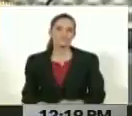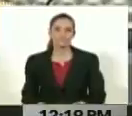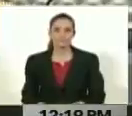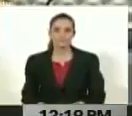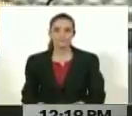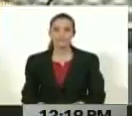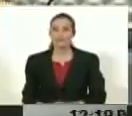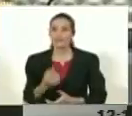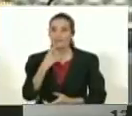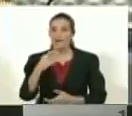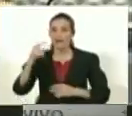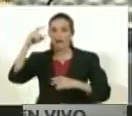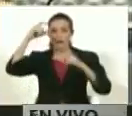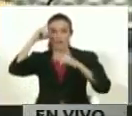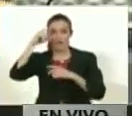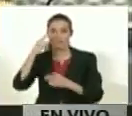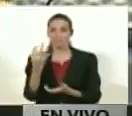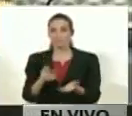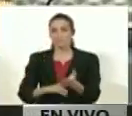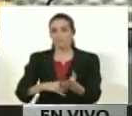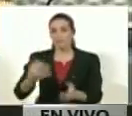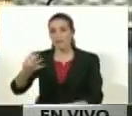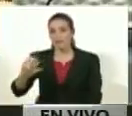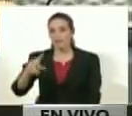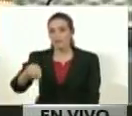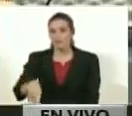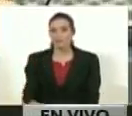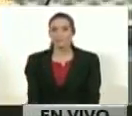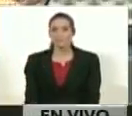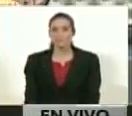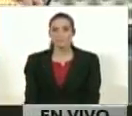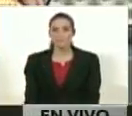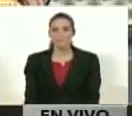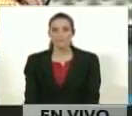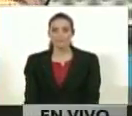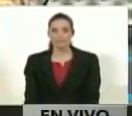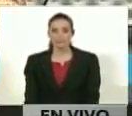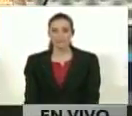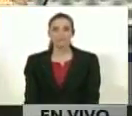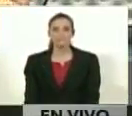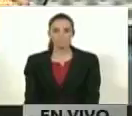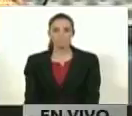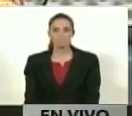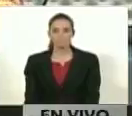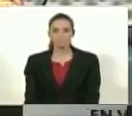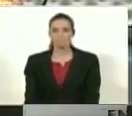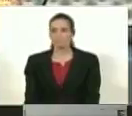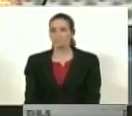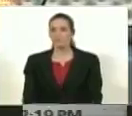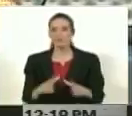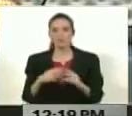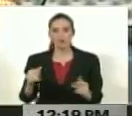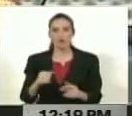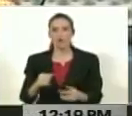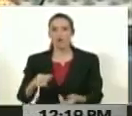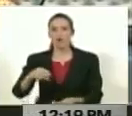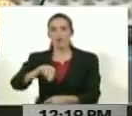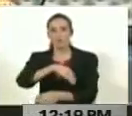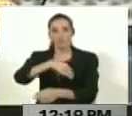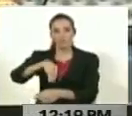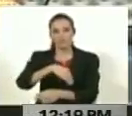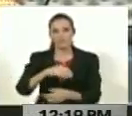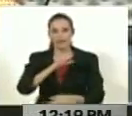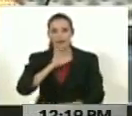Lo que dice Adán es totalmente cierto. Y así fue entrando, bueno, todos estos ritmos